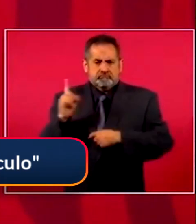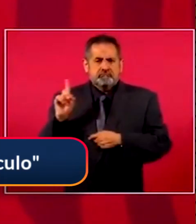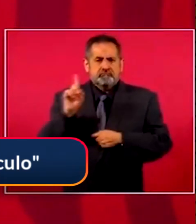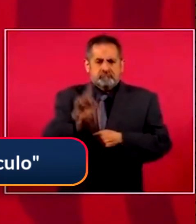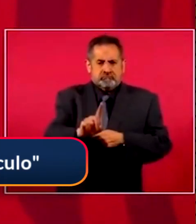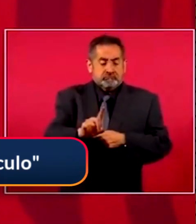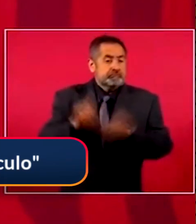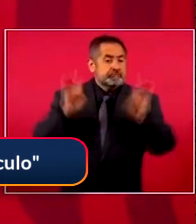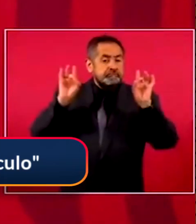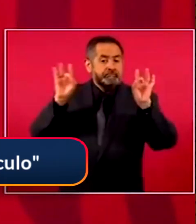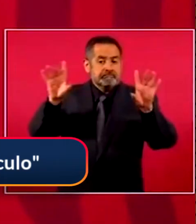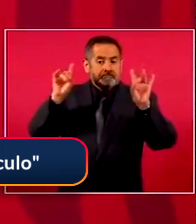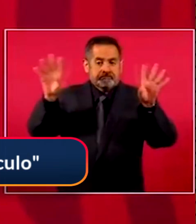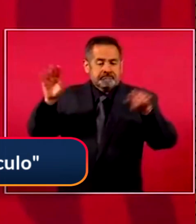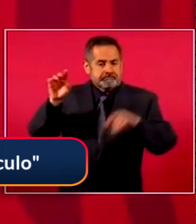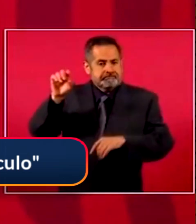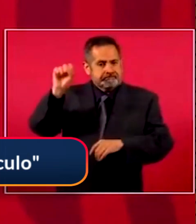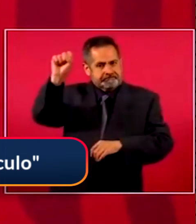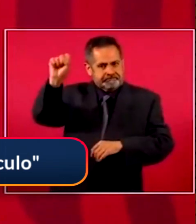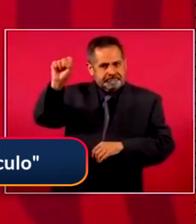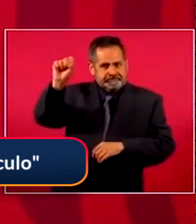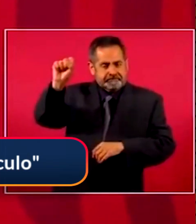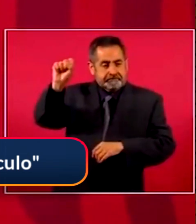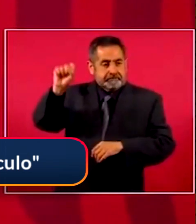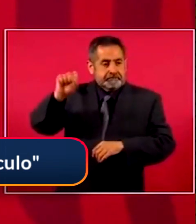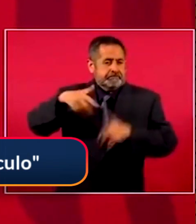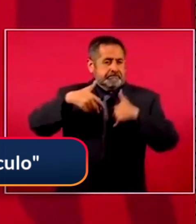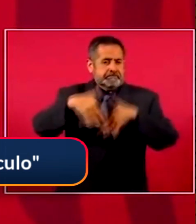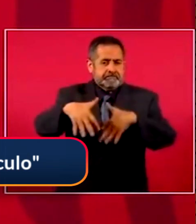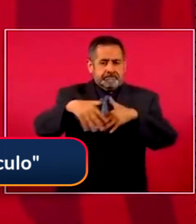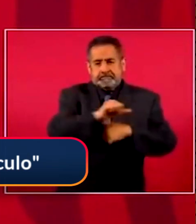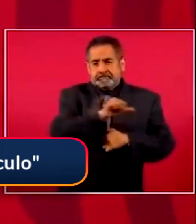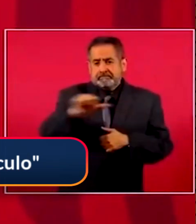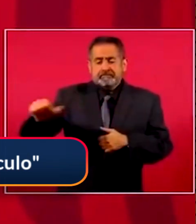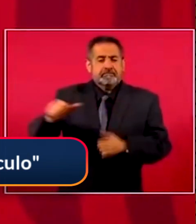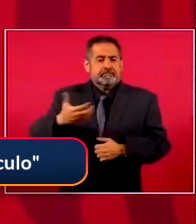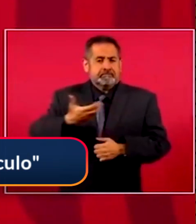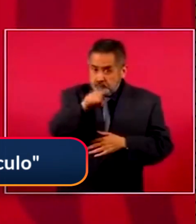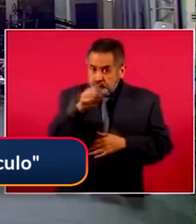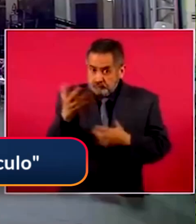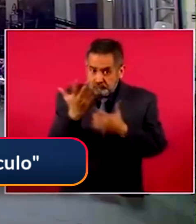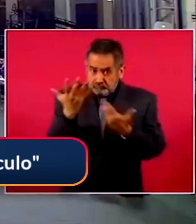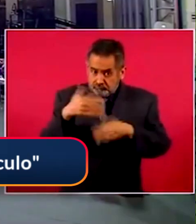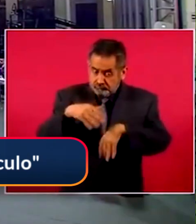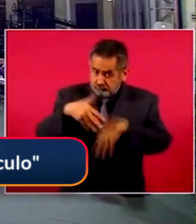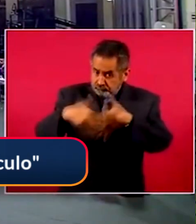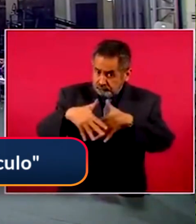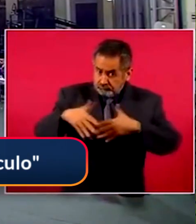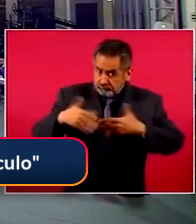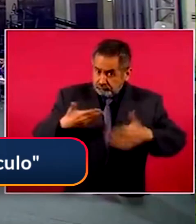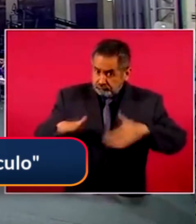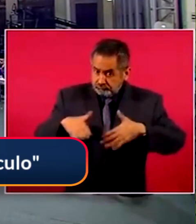del Ángel de la Independencia al Zócalo el domingo 27. Yo voy a marchar.